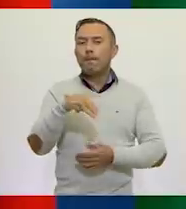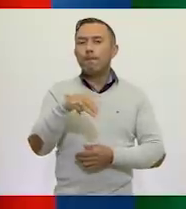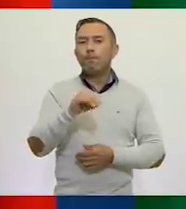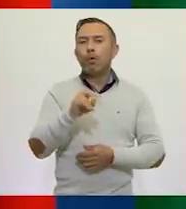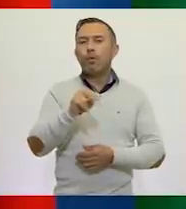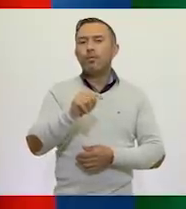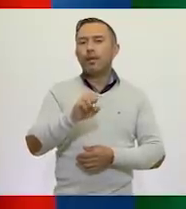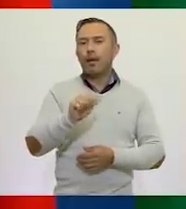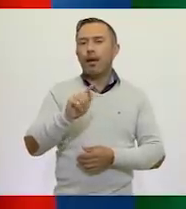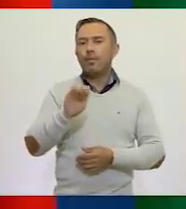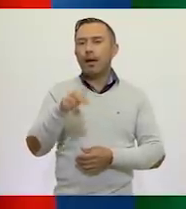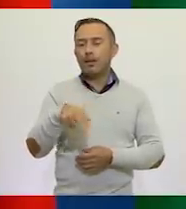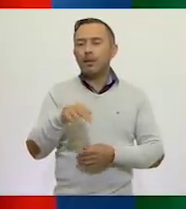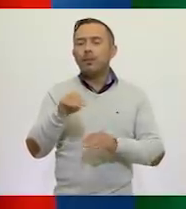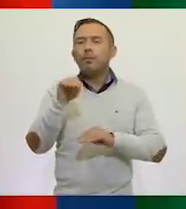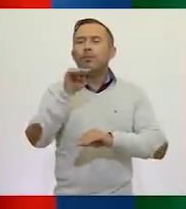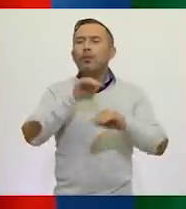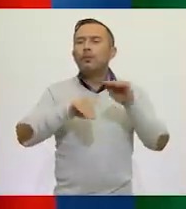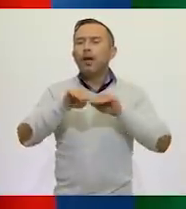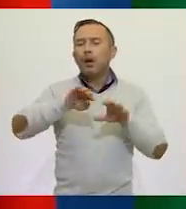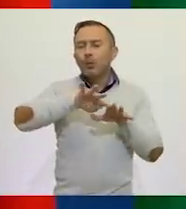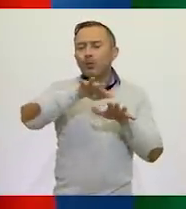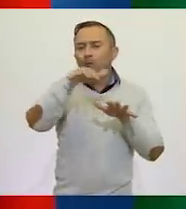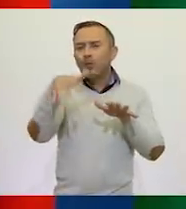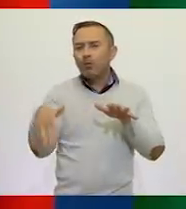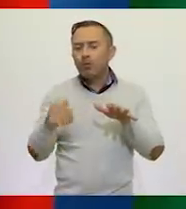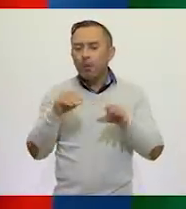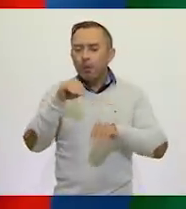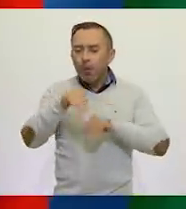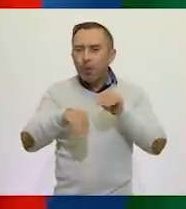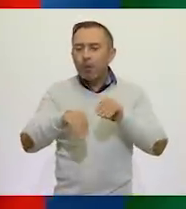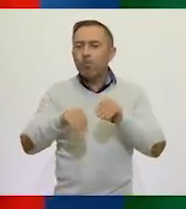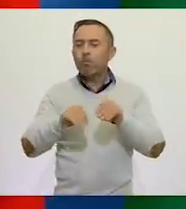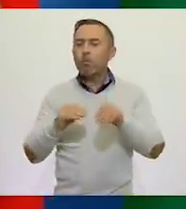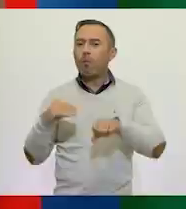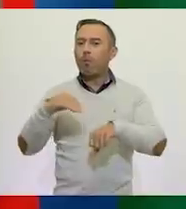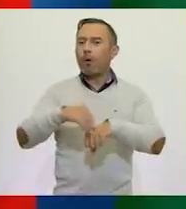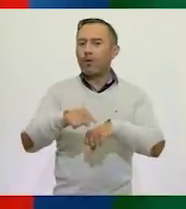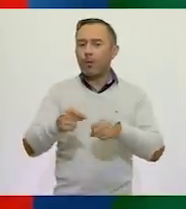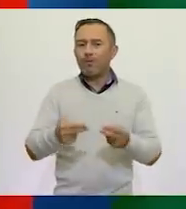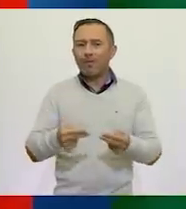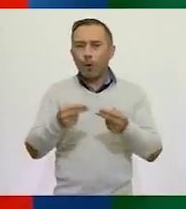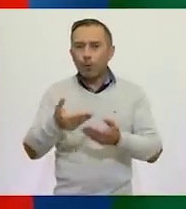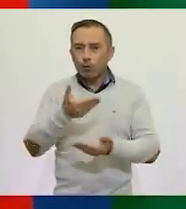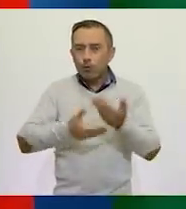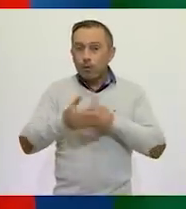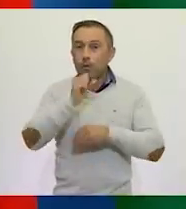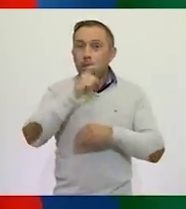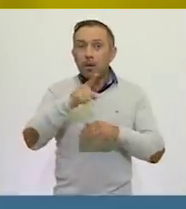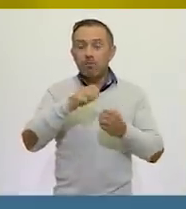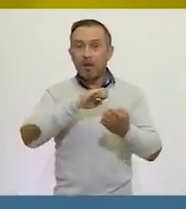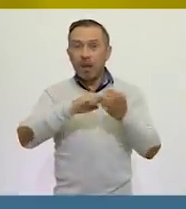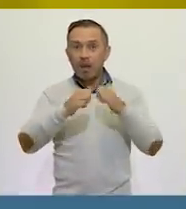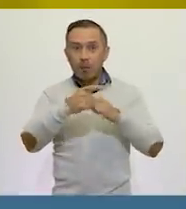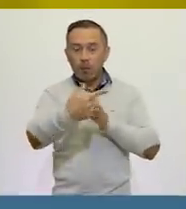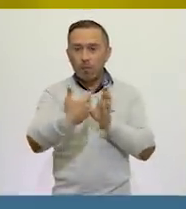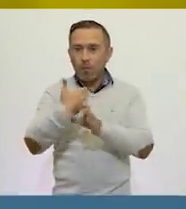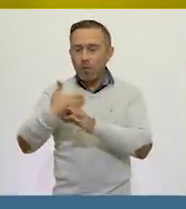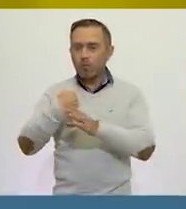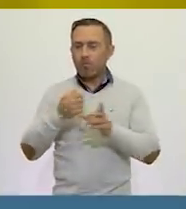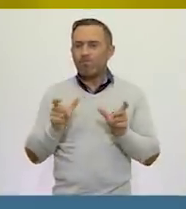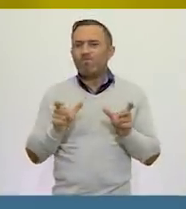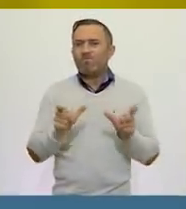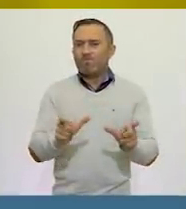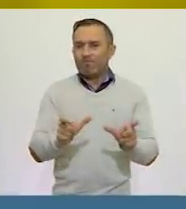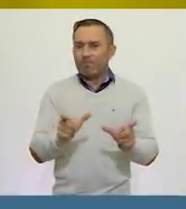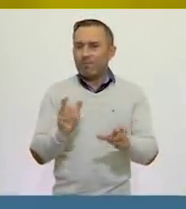no solo pudieron establecer un lugar propicio para el comercio, sino defenderse de sus rivales. Actualmente podemos